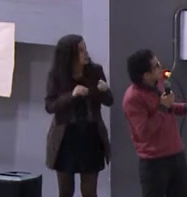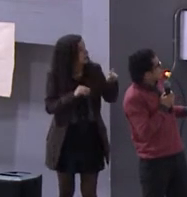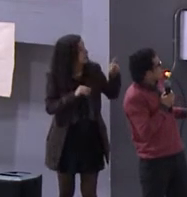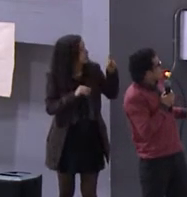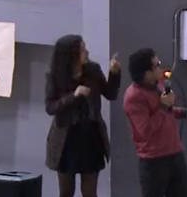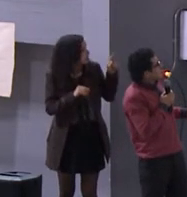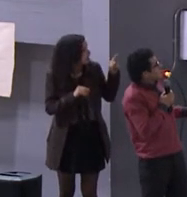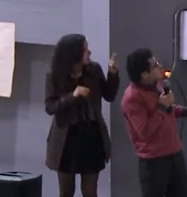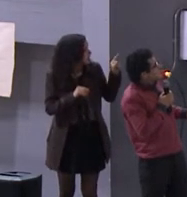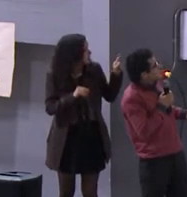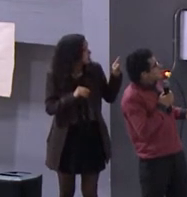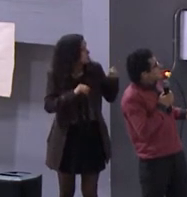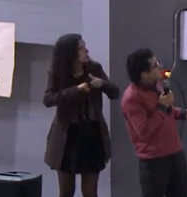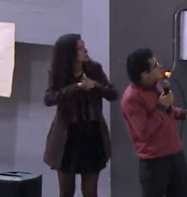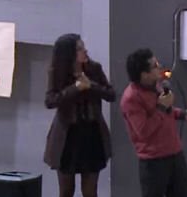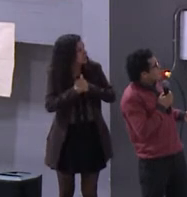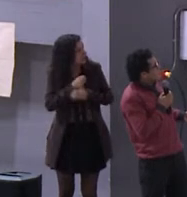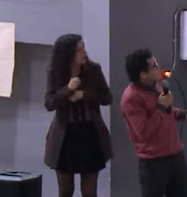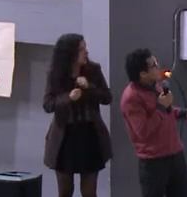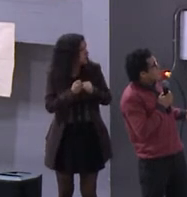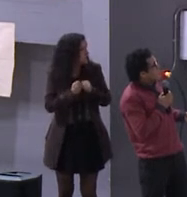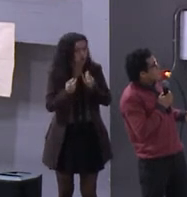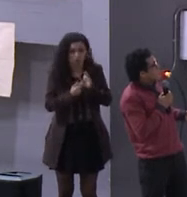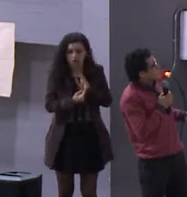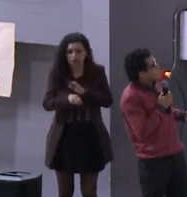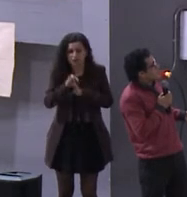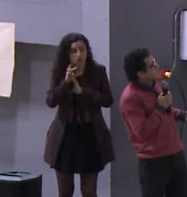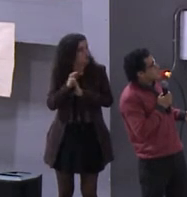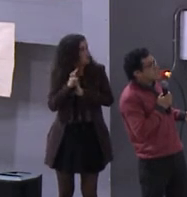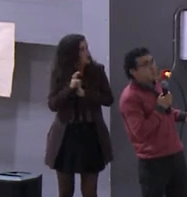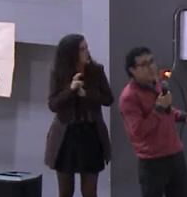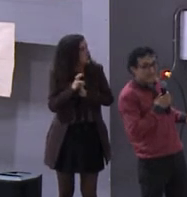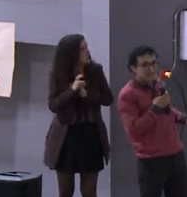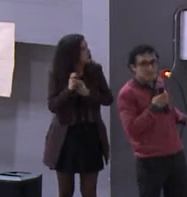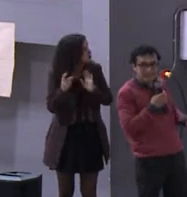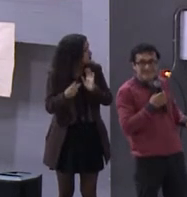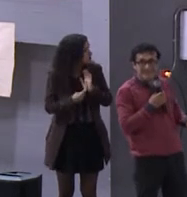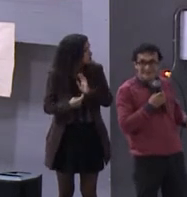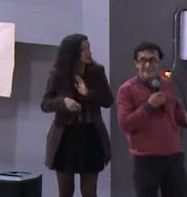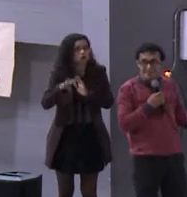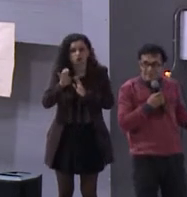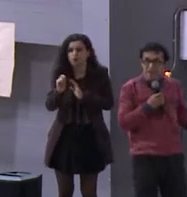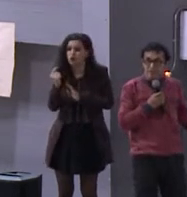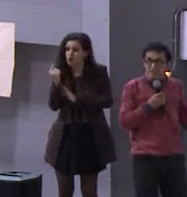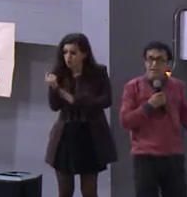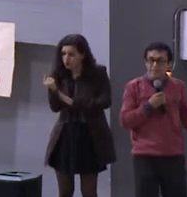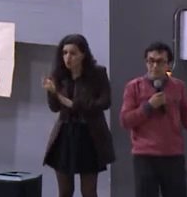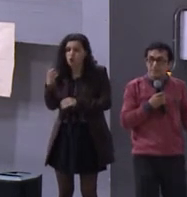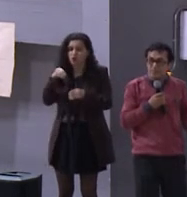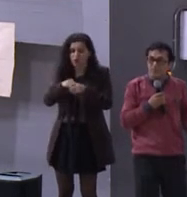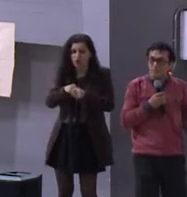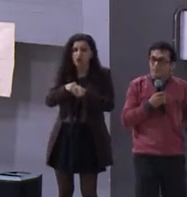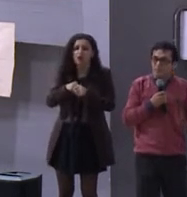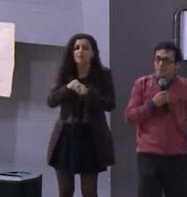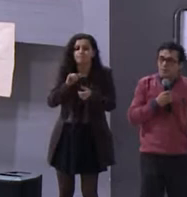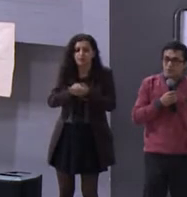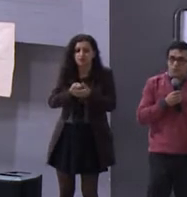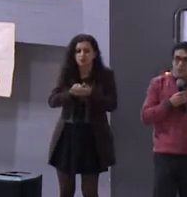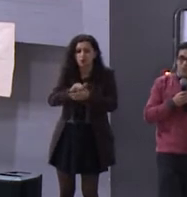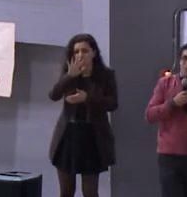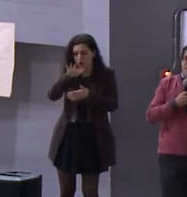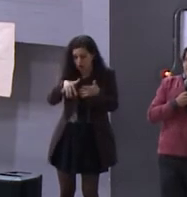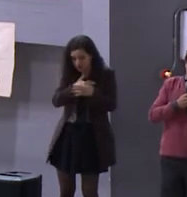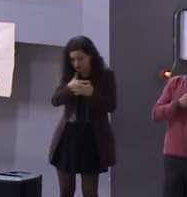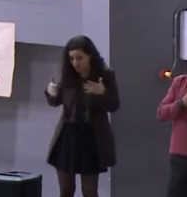del 2018, la planeación y registro de ajuste 2019-1, que hace parte del calendario académico. O